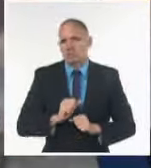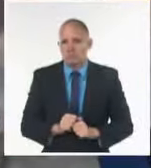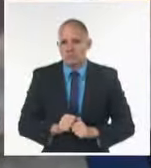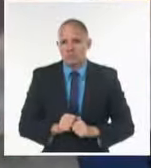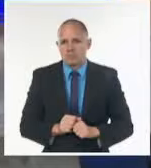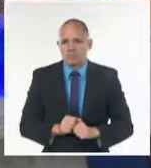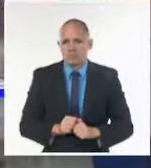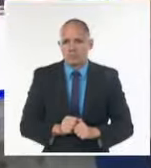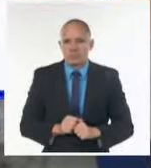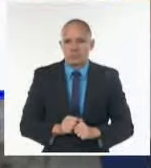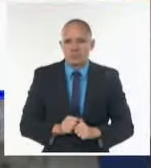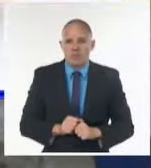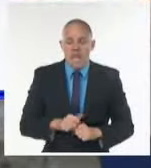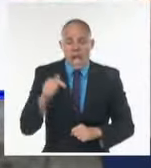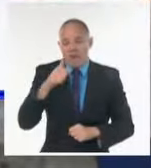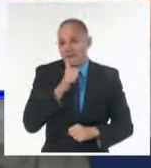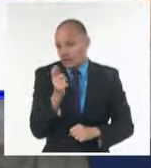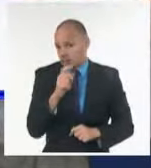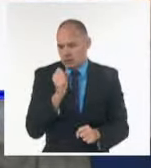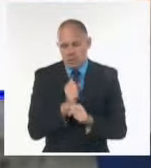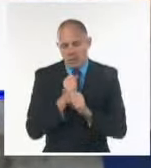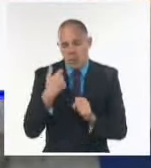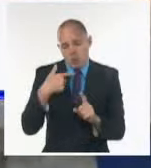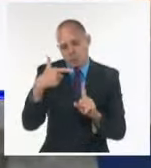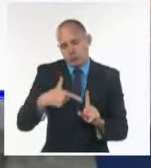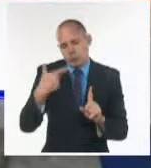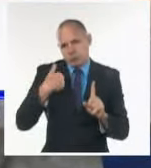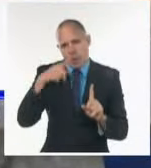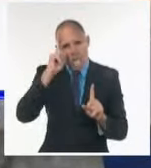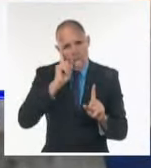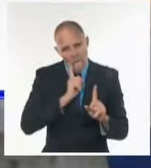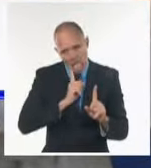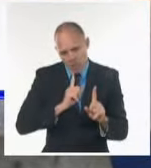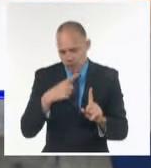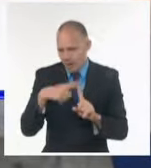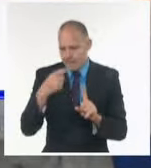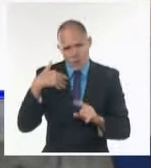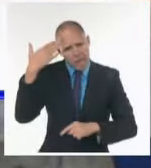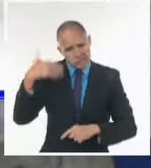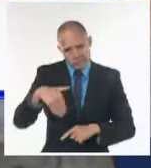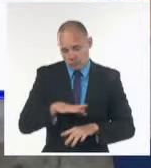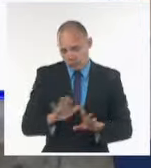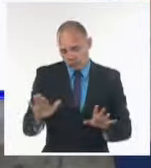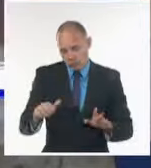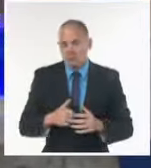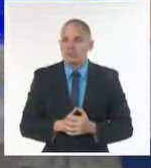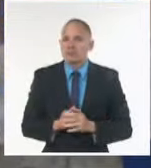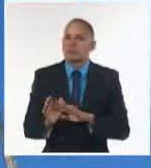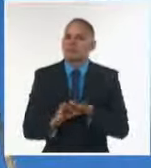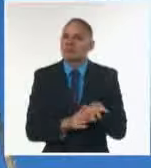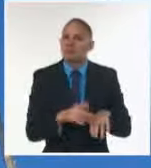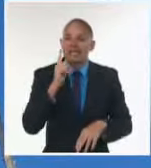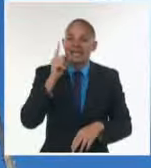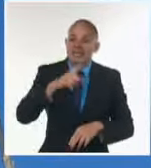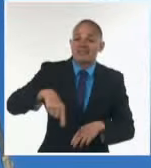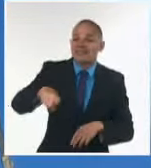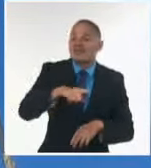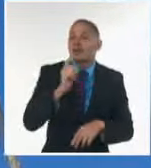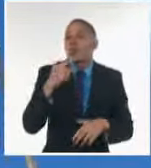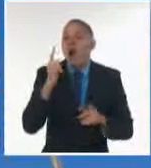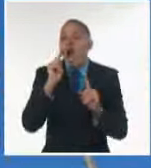difícil, la candela, soldadura, mucho trabajo, pero estamos saliendo adelante. La proyección de la Unión Eléctrica es